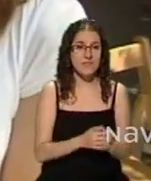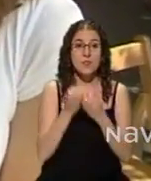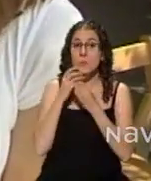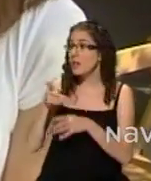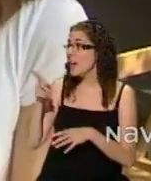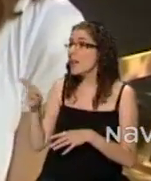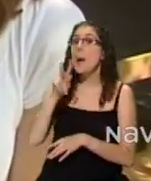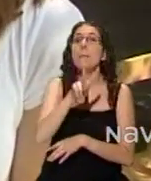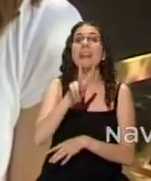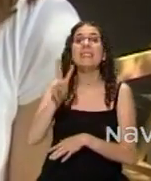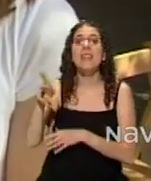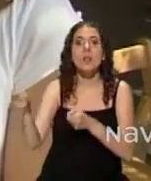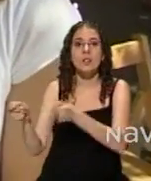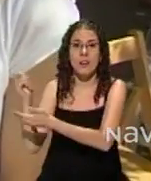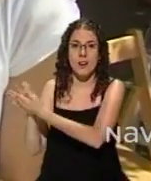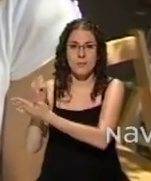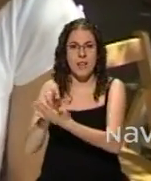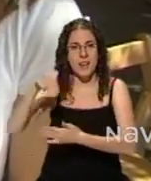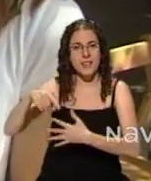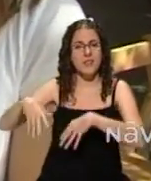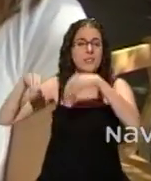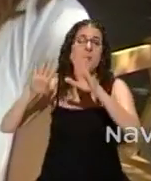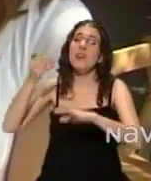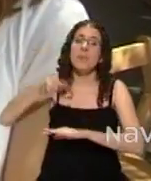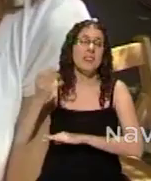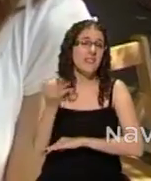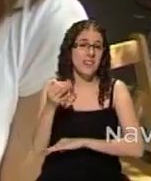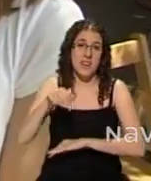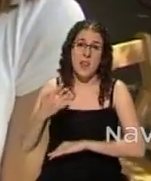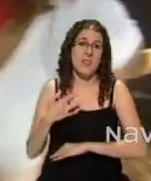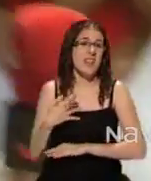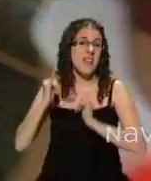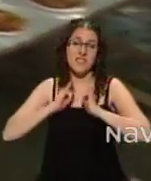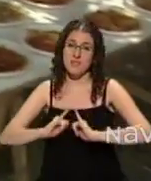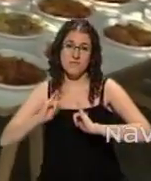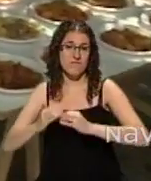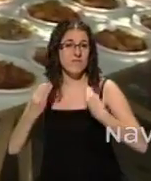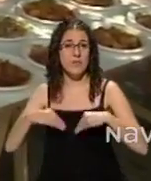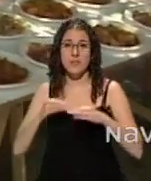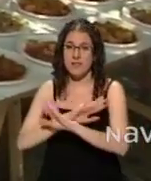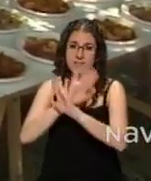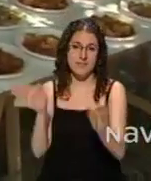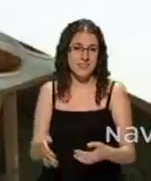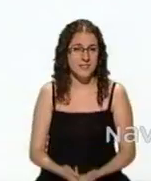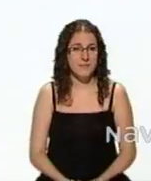calderetes de Irurzun, pero recordar que lo importante es pasar un buen día y disfrutar comiendo con los amigos.